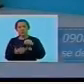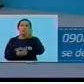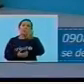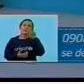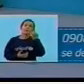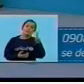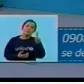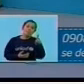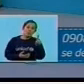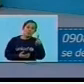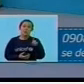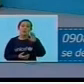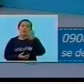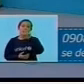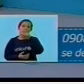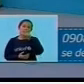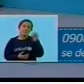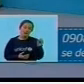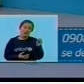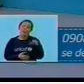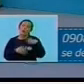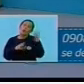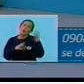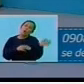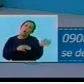donar 100 pesos. Y si quieres donar 70,